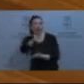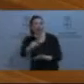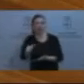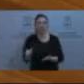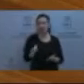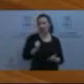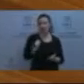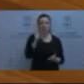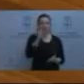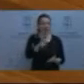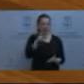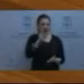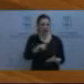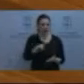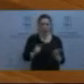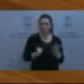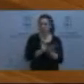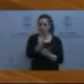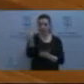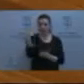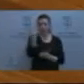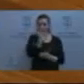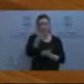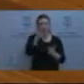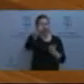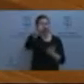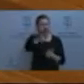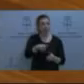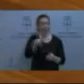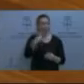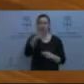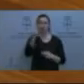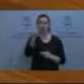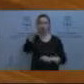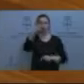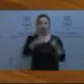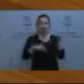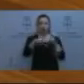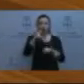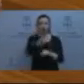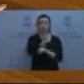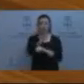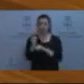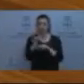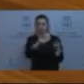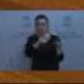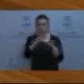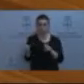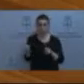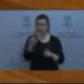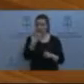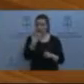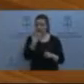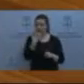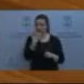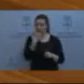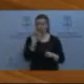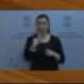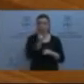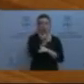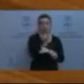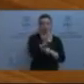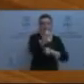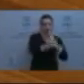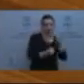falsedad. El mapa escolar entraña también construcción de nuevos IES. Por ejemplo, el IES de la Corredoria, de la